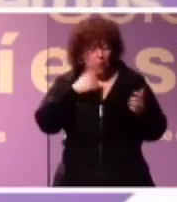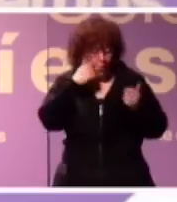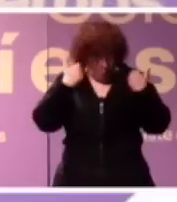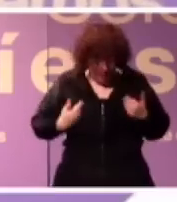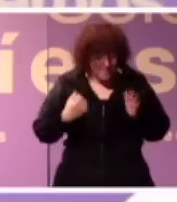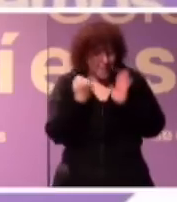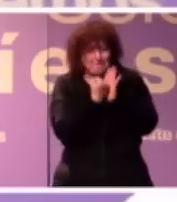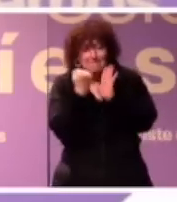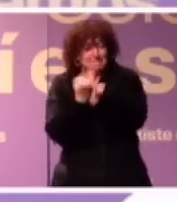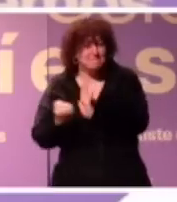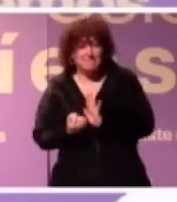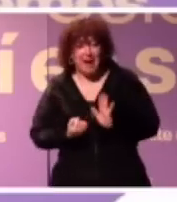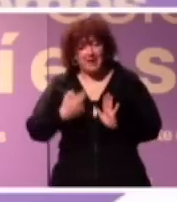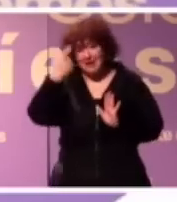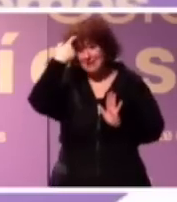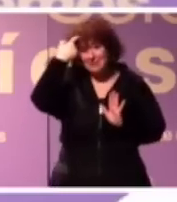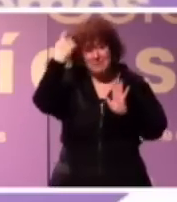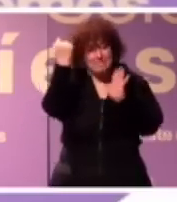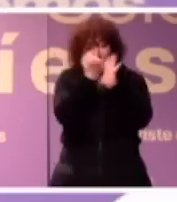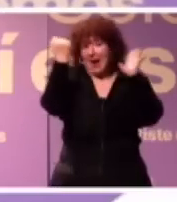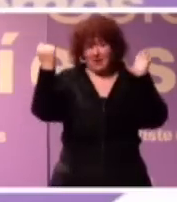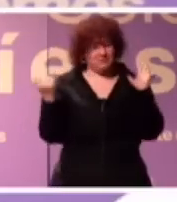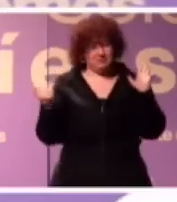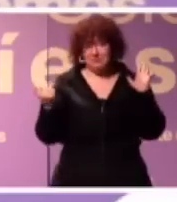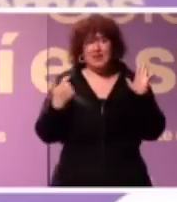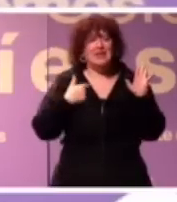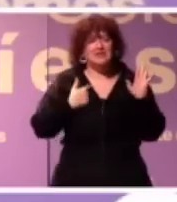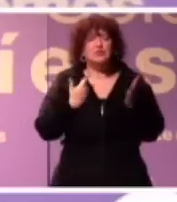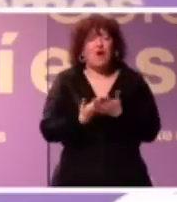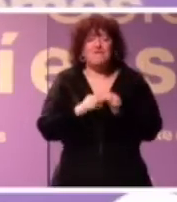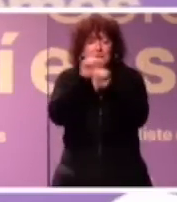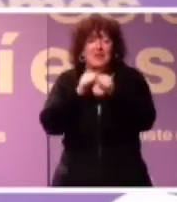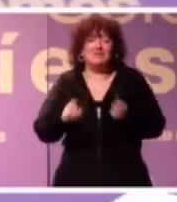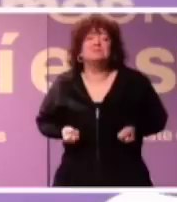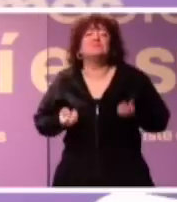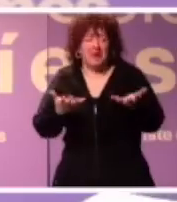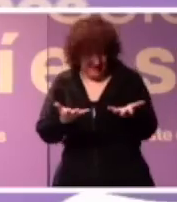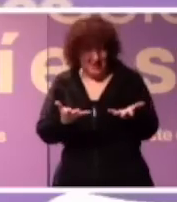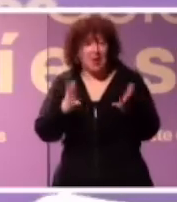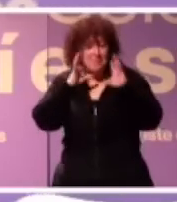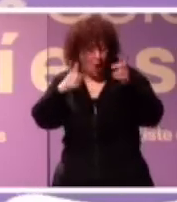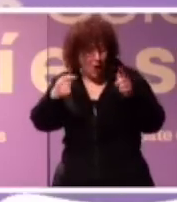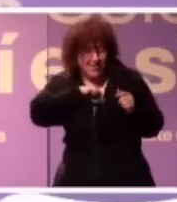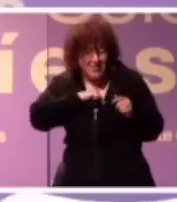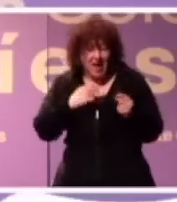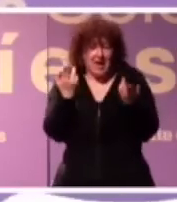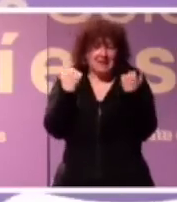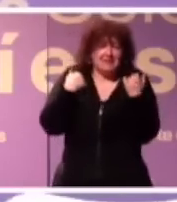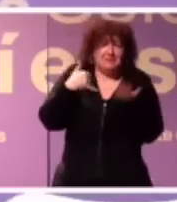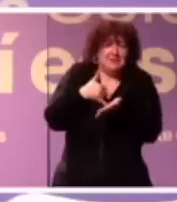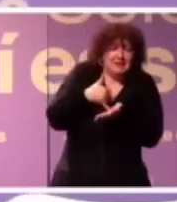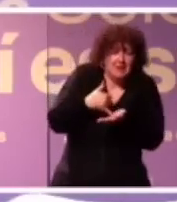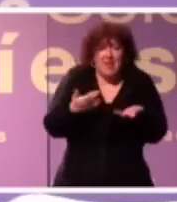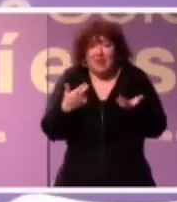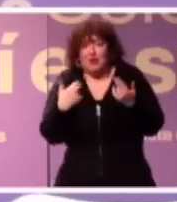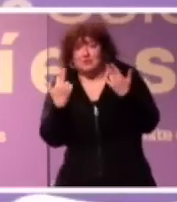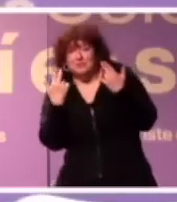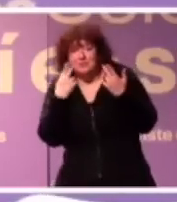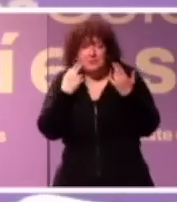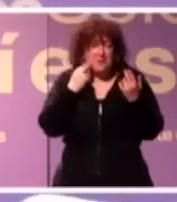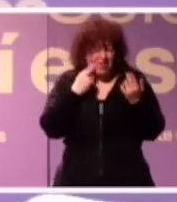nuestros cuerpos y en nuestras Mentes Así es como tenemos que demostrar la violencia o la intimidación Y entonces